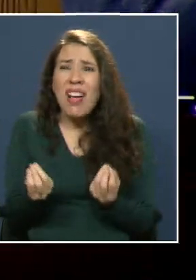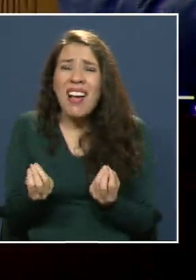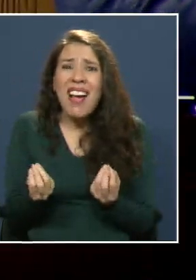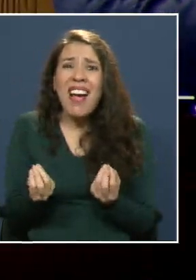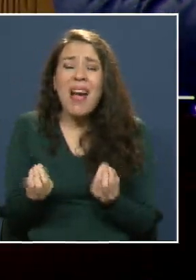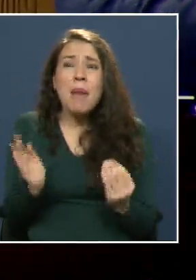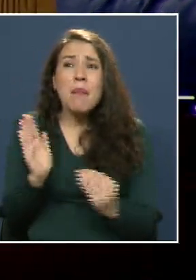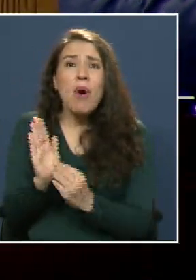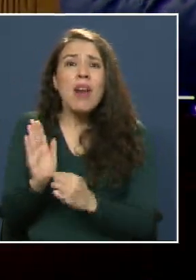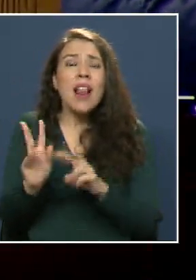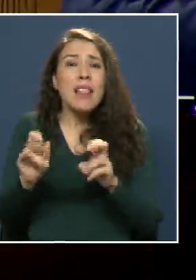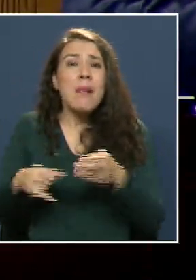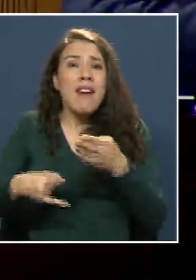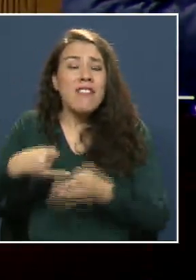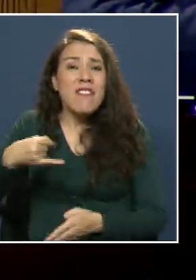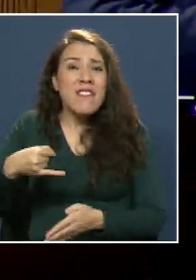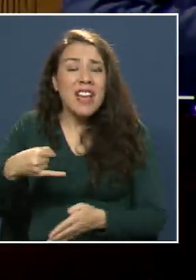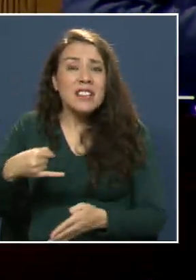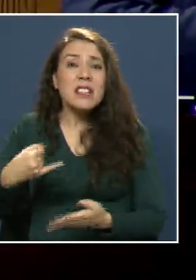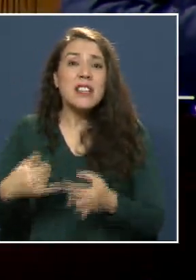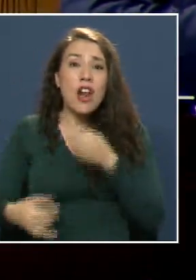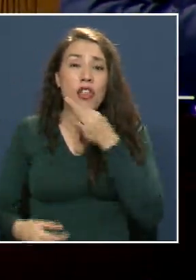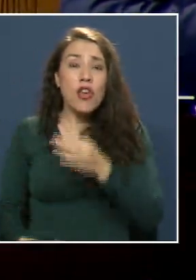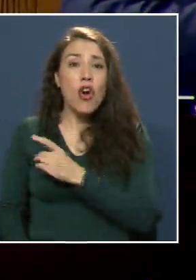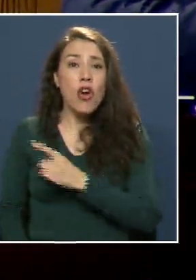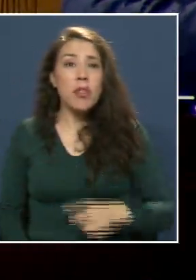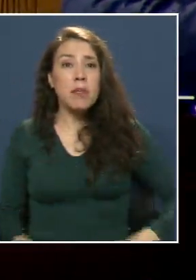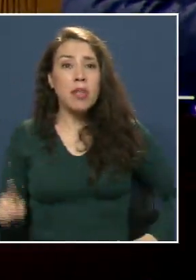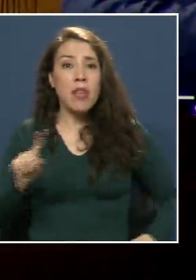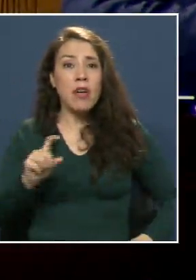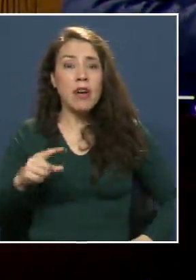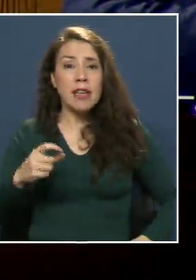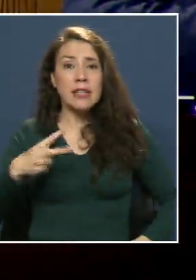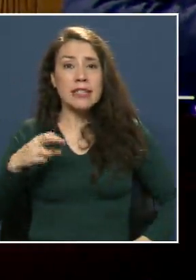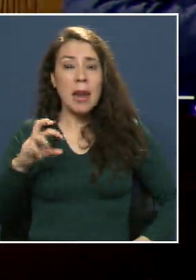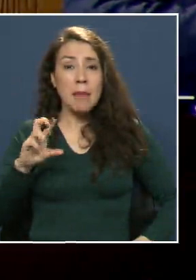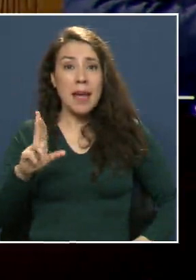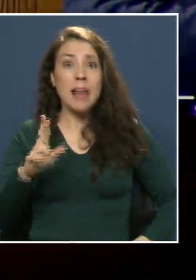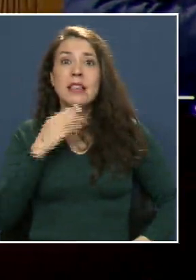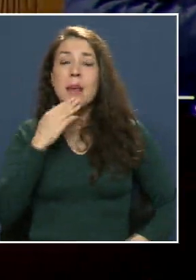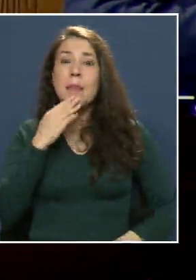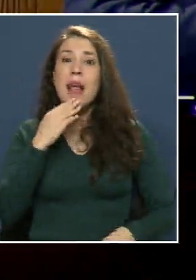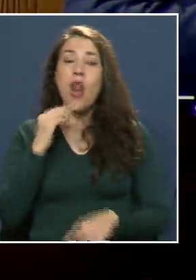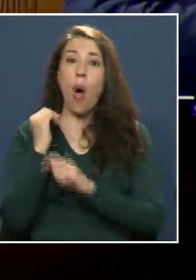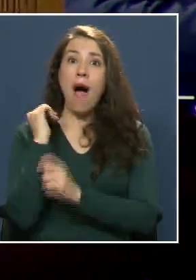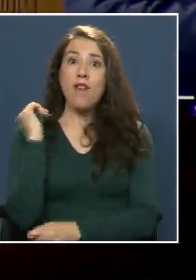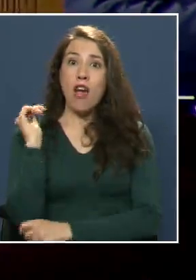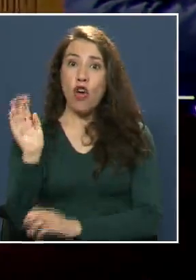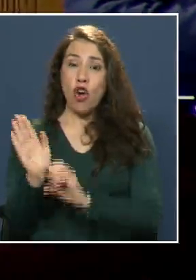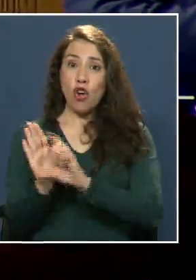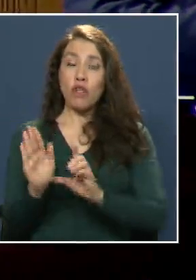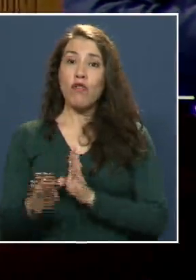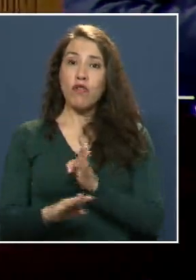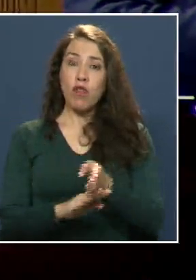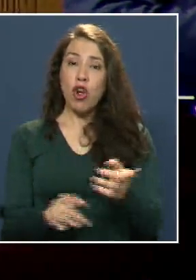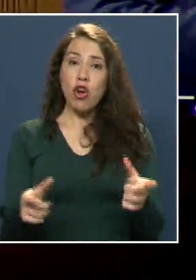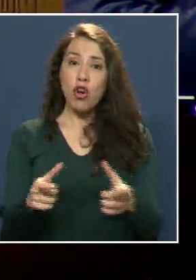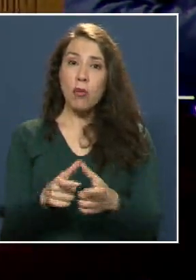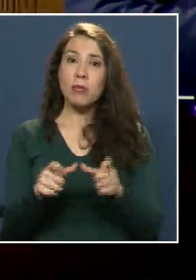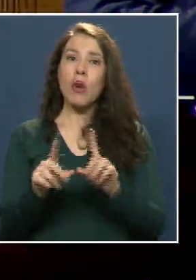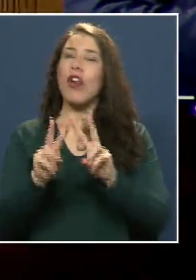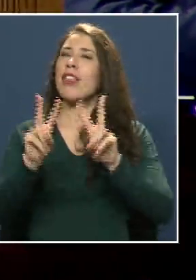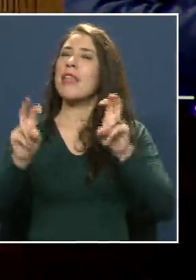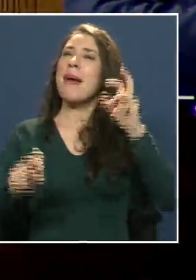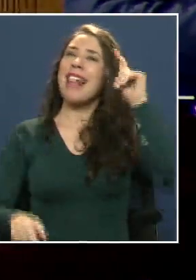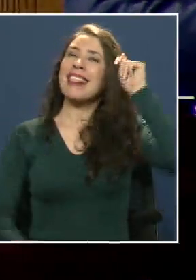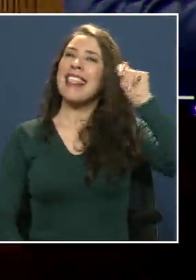prescripción? Y bien lo decía el diputado Charles Pereira, lo han dicho también los propios constitucionalistas que fueron también a la propia comisión, porque esto no es una idea